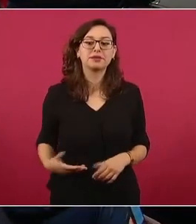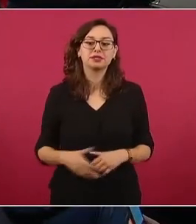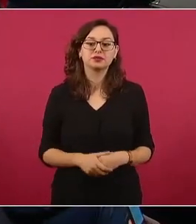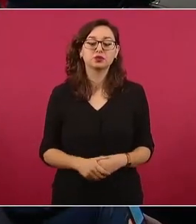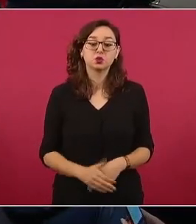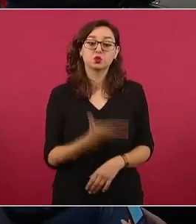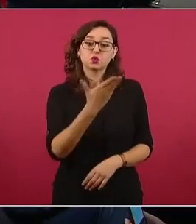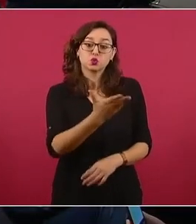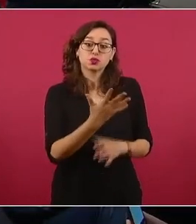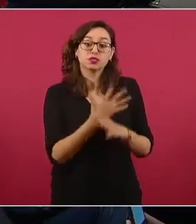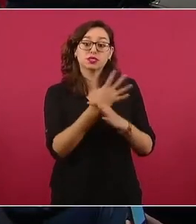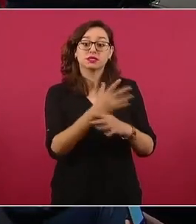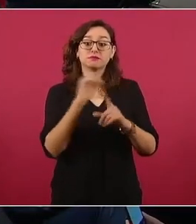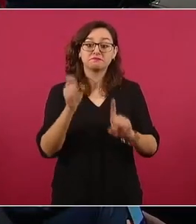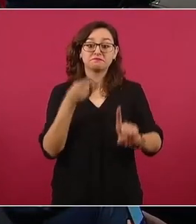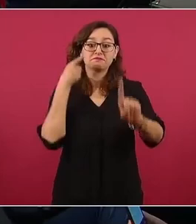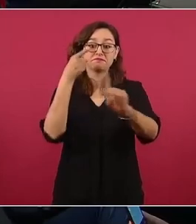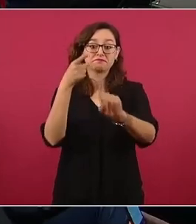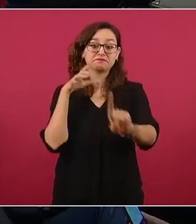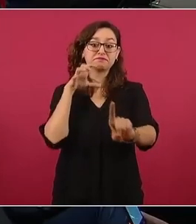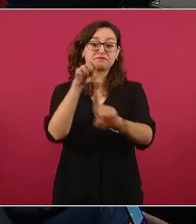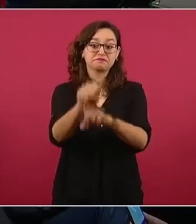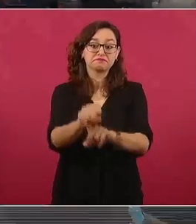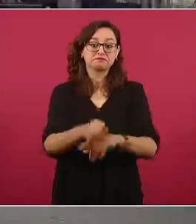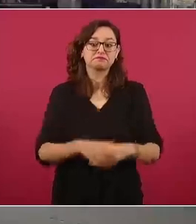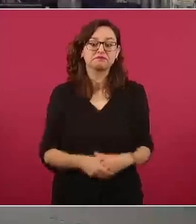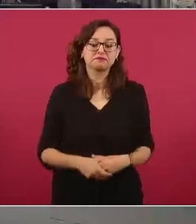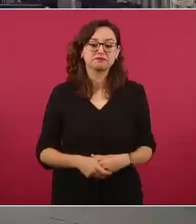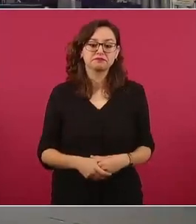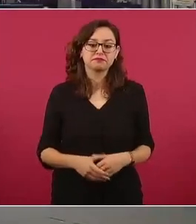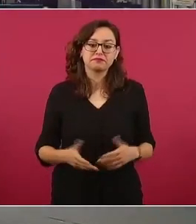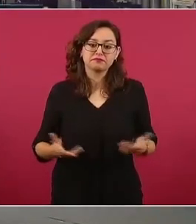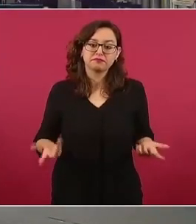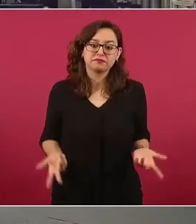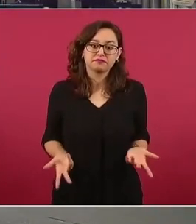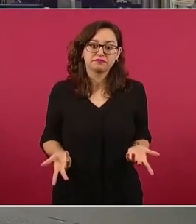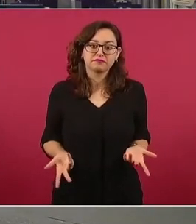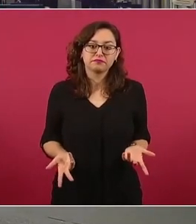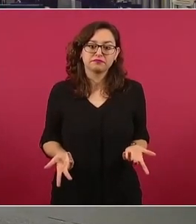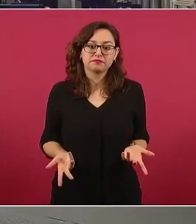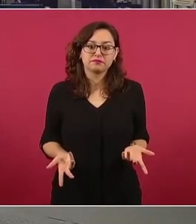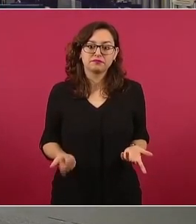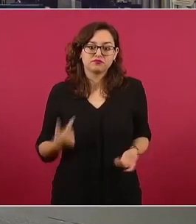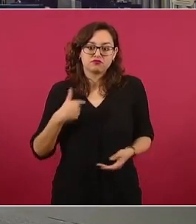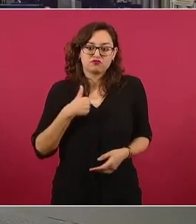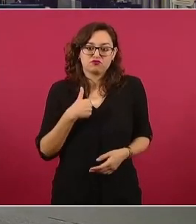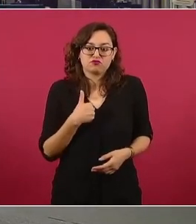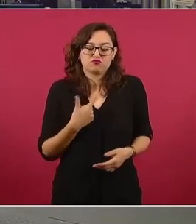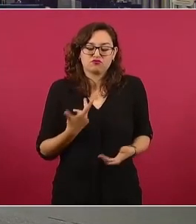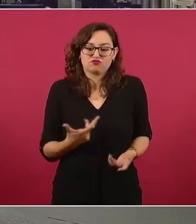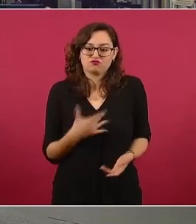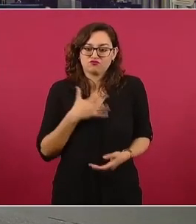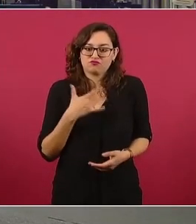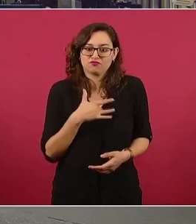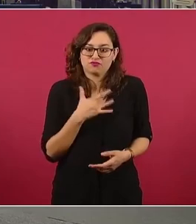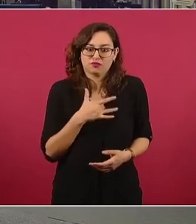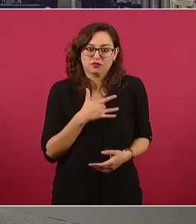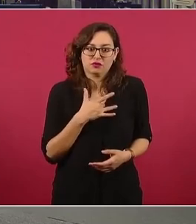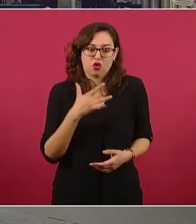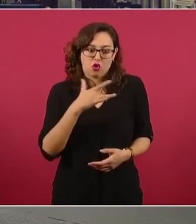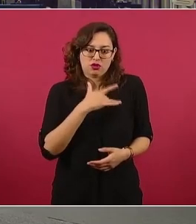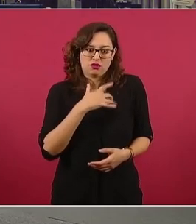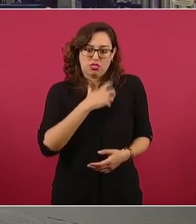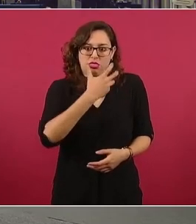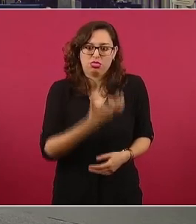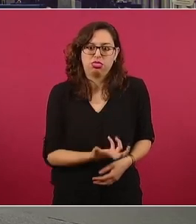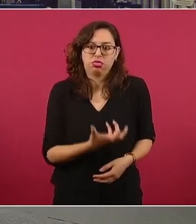justicia, y nada más le faltó decir, como digo yo en el programa, nótese mi sarcasmo, casi se me sale el corazón con su referencia, pero